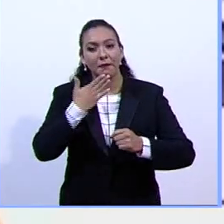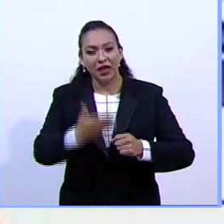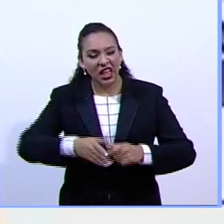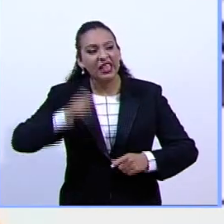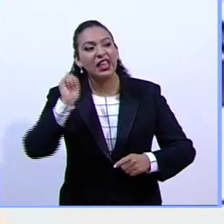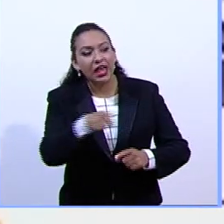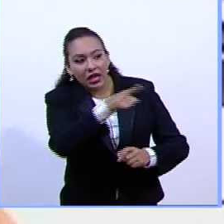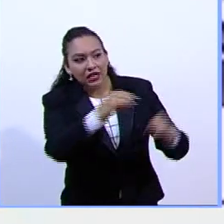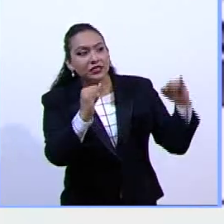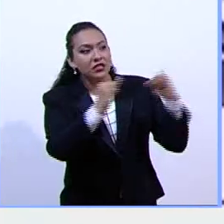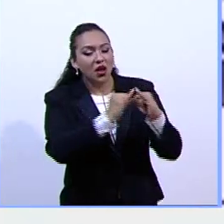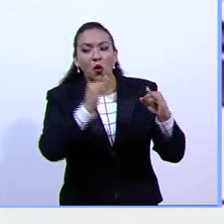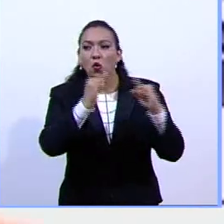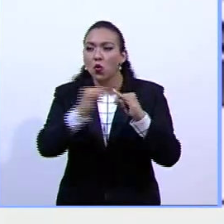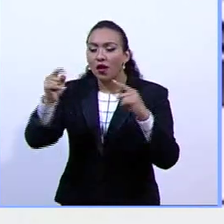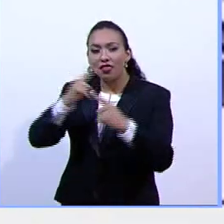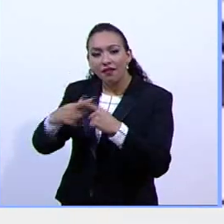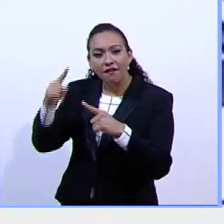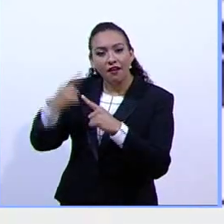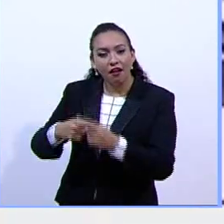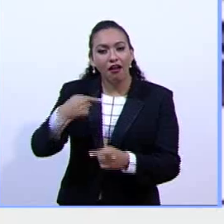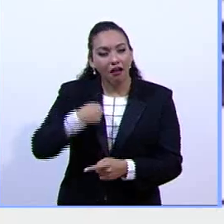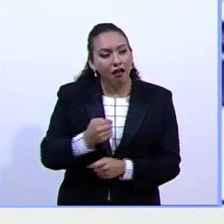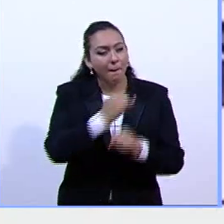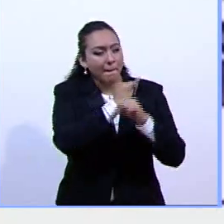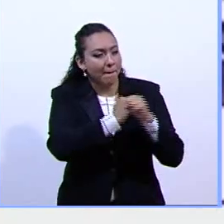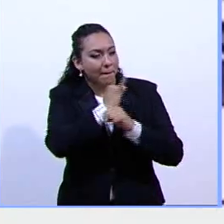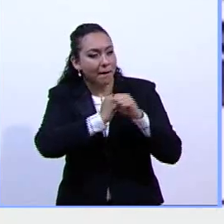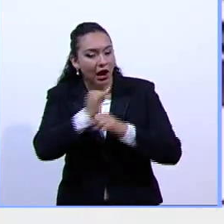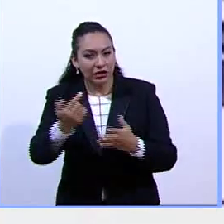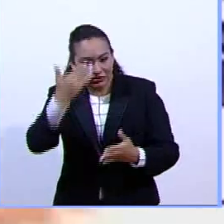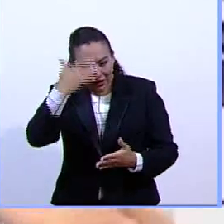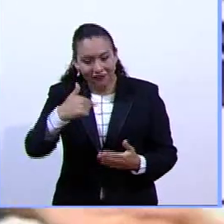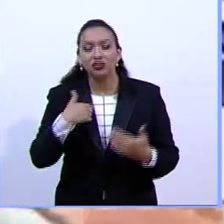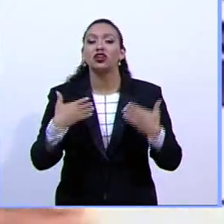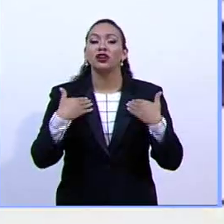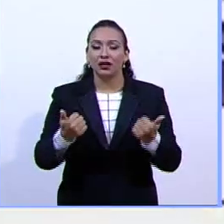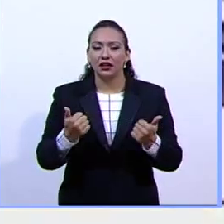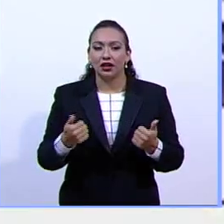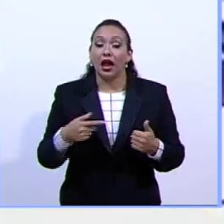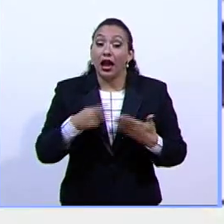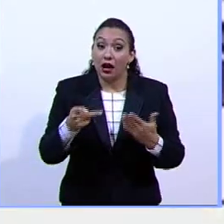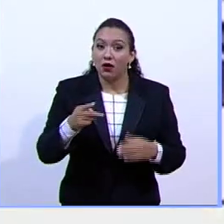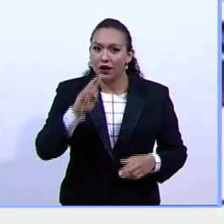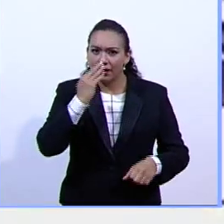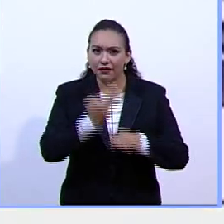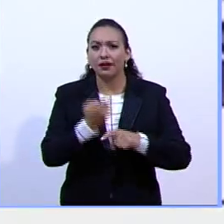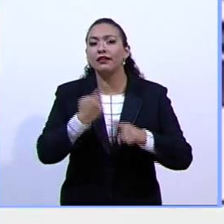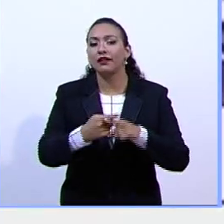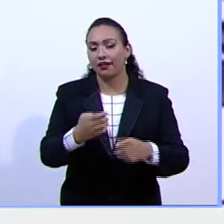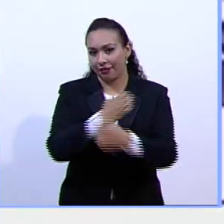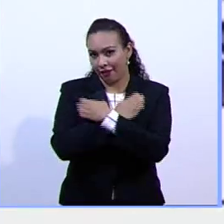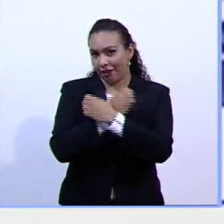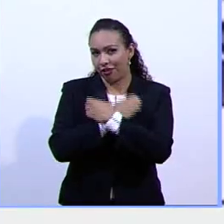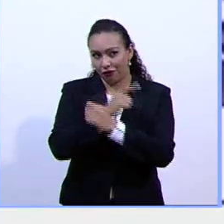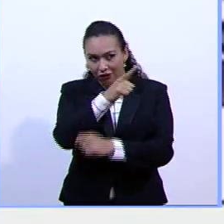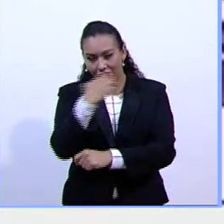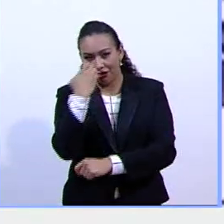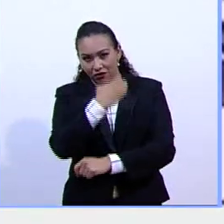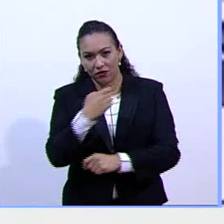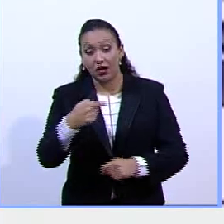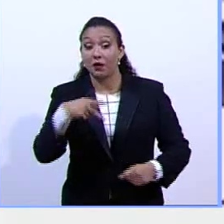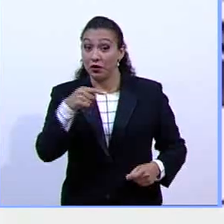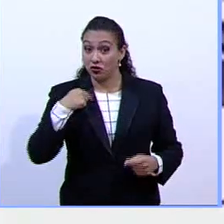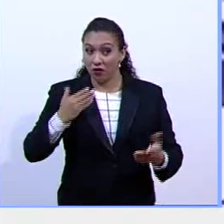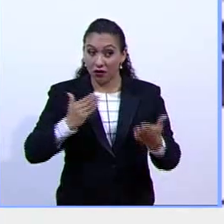de meterme a las cuestiones meramente académicas, porque no estoy en ese terreno, pero digo desde